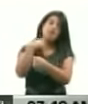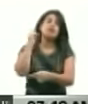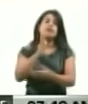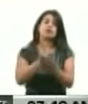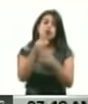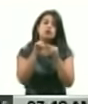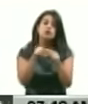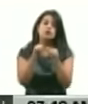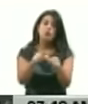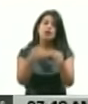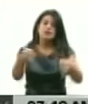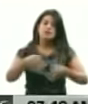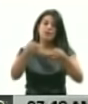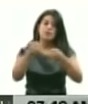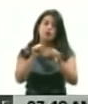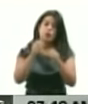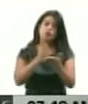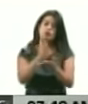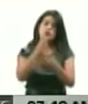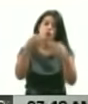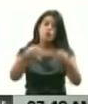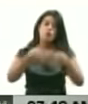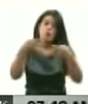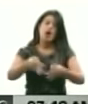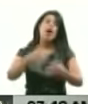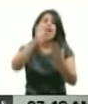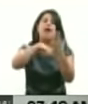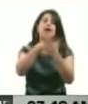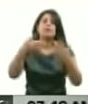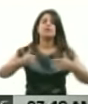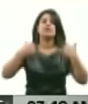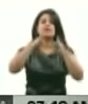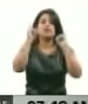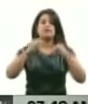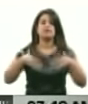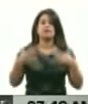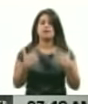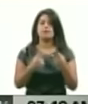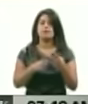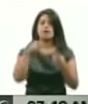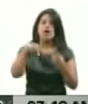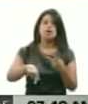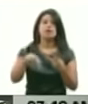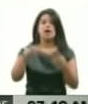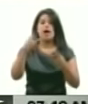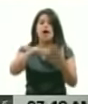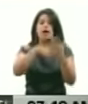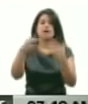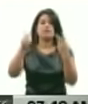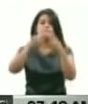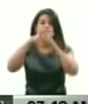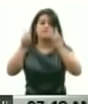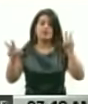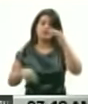continuar permanentemente en una agenda de la felicidad, en la agenda de la paz, en la agenda